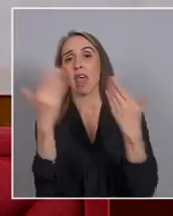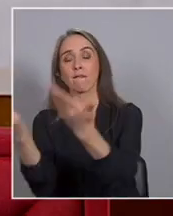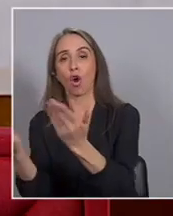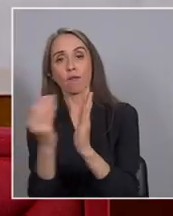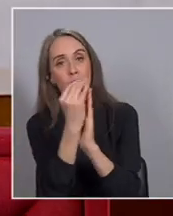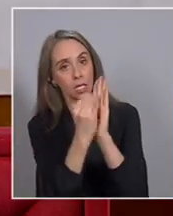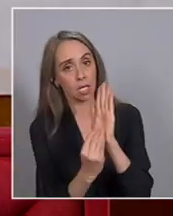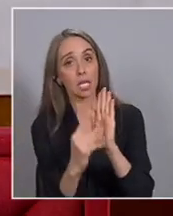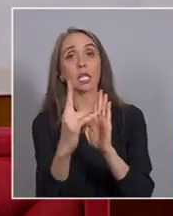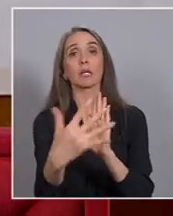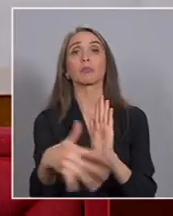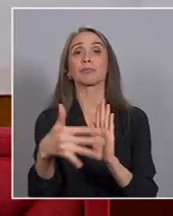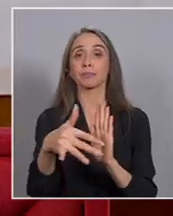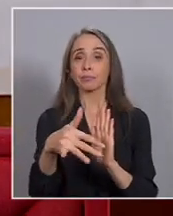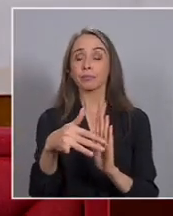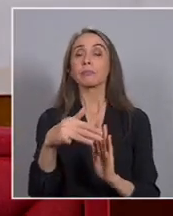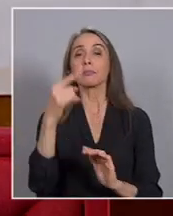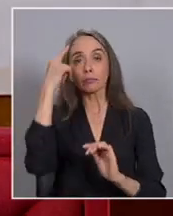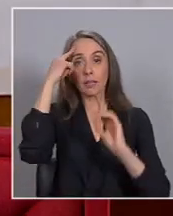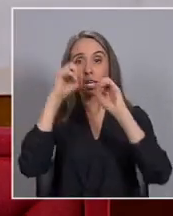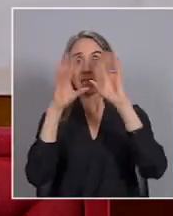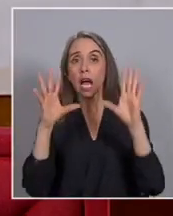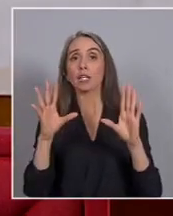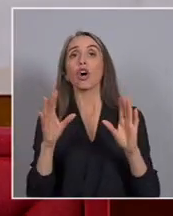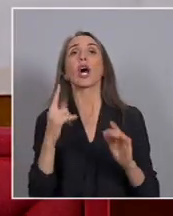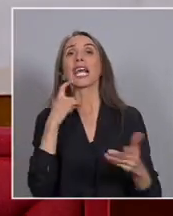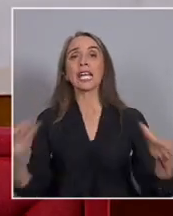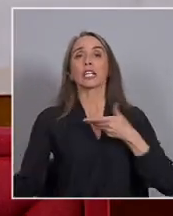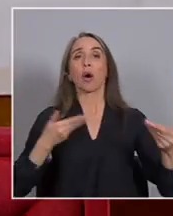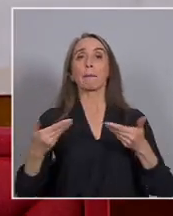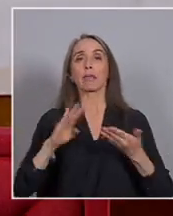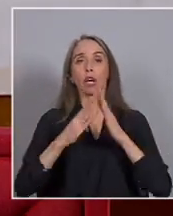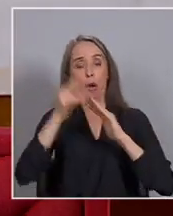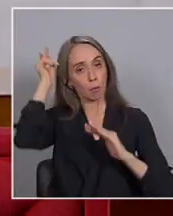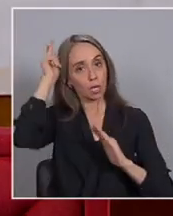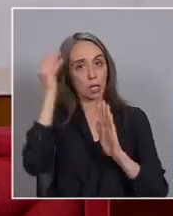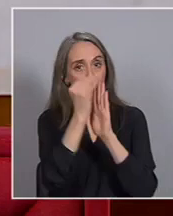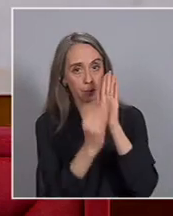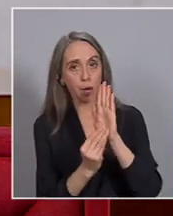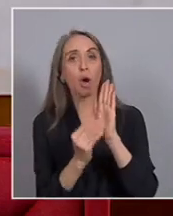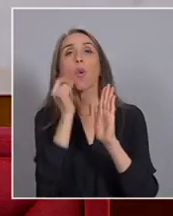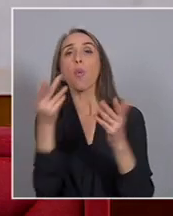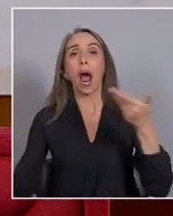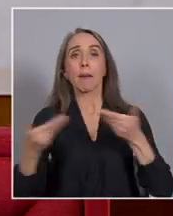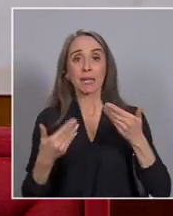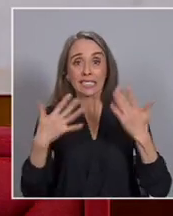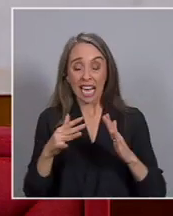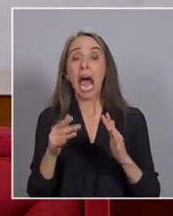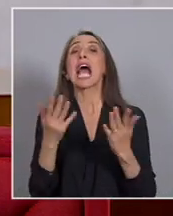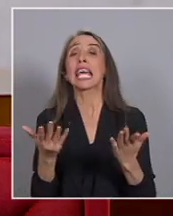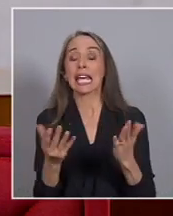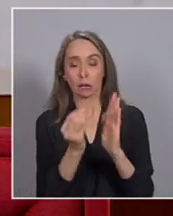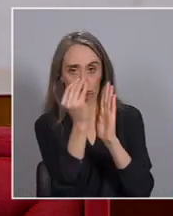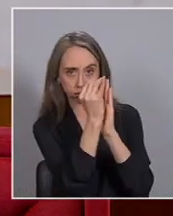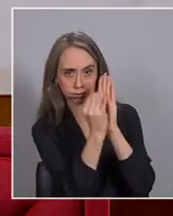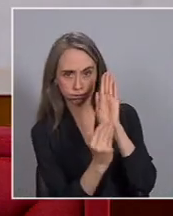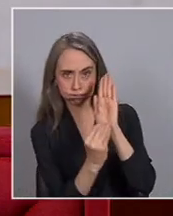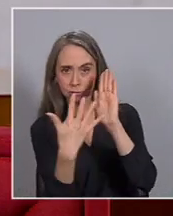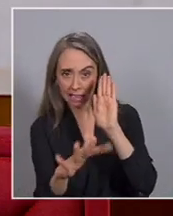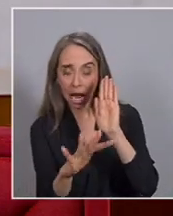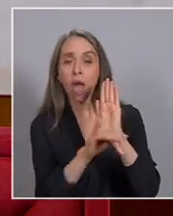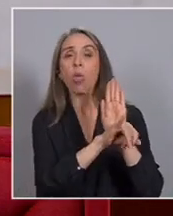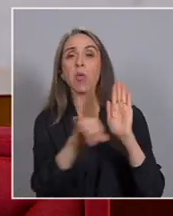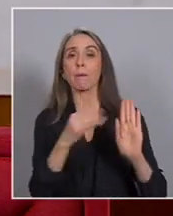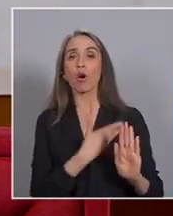Es importante que tengamos la claridad de cuál es la demanda. Establecida cuál es la demanda, tenemos que